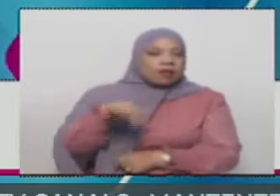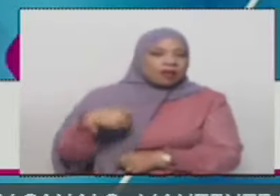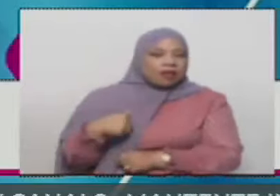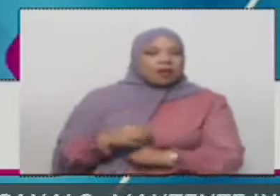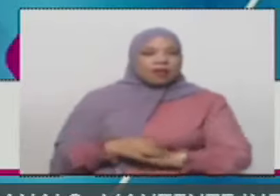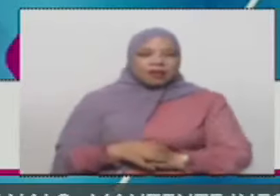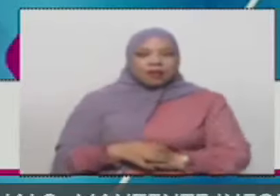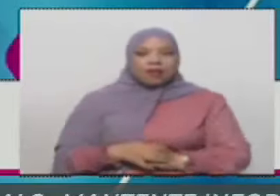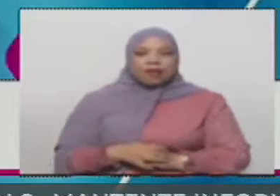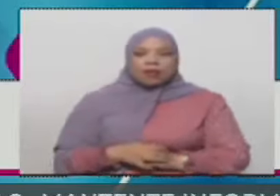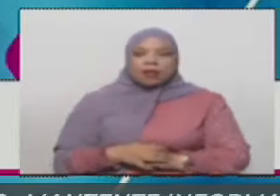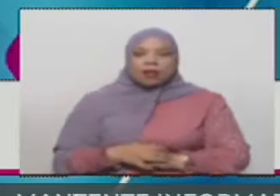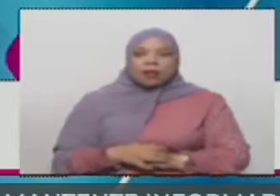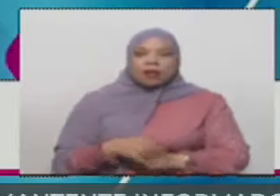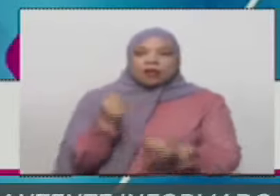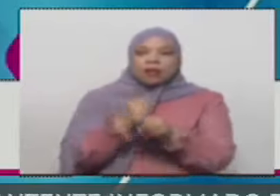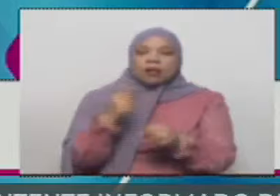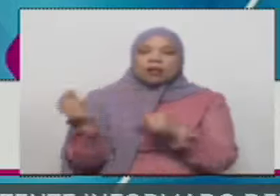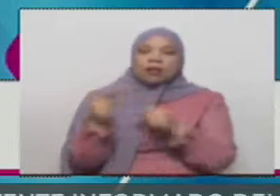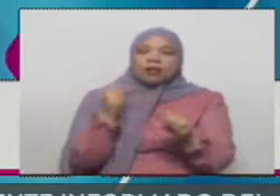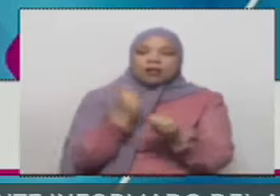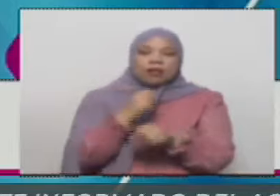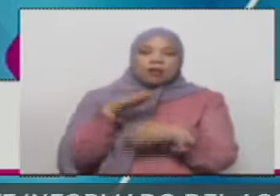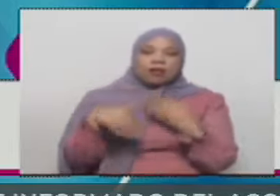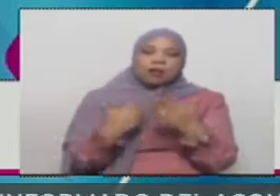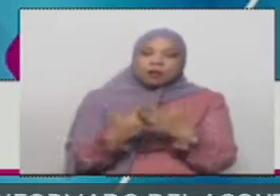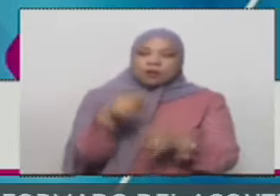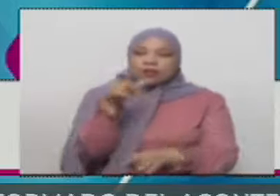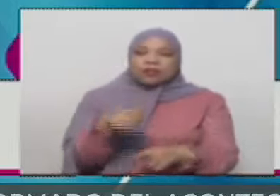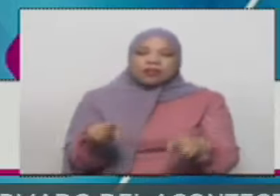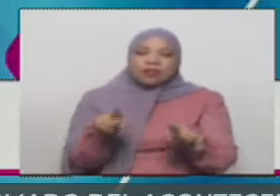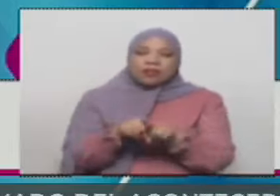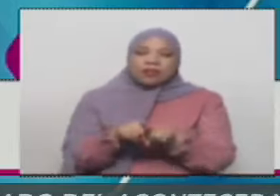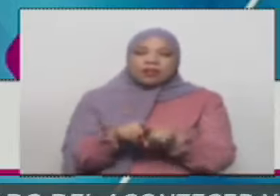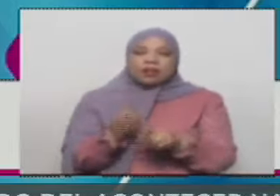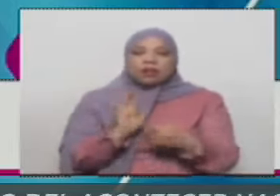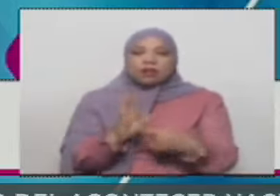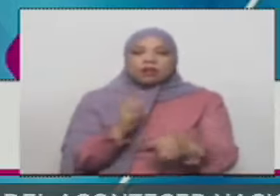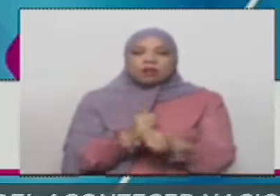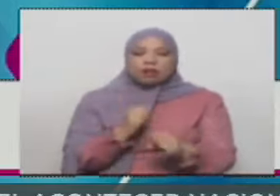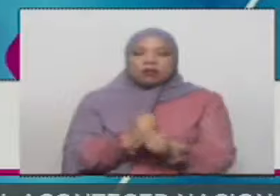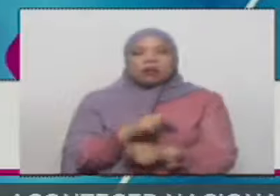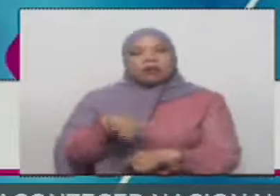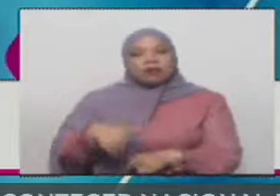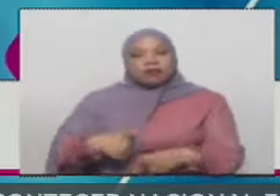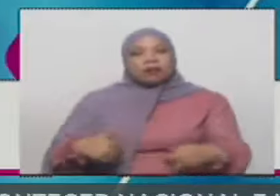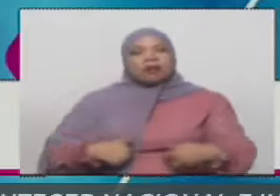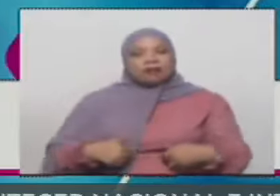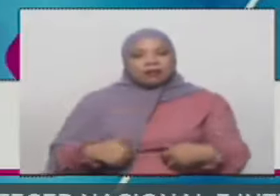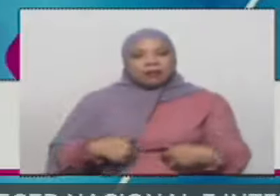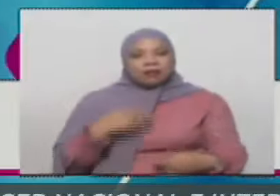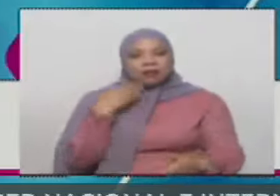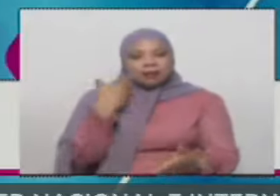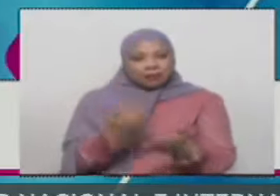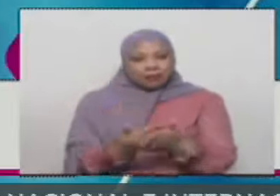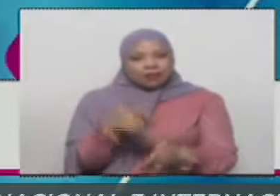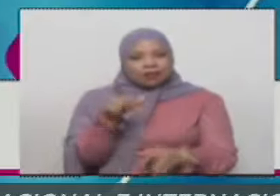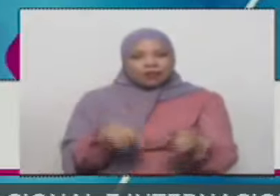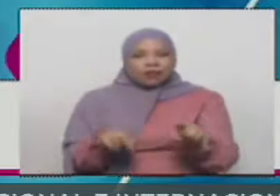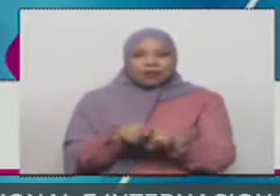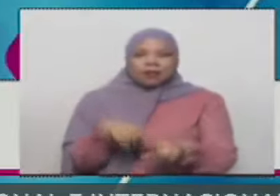regiones, por más dificultades materiales que se les presenten, hacen esfuerzos sobrehumanos porque